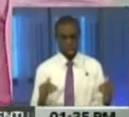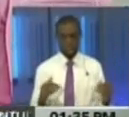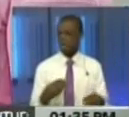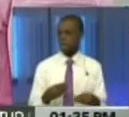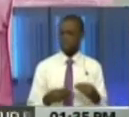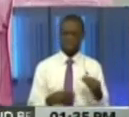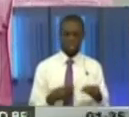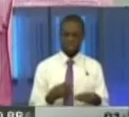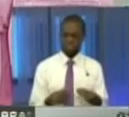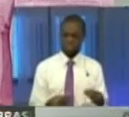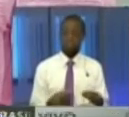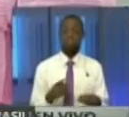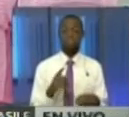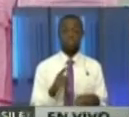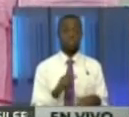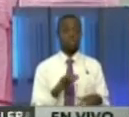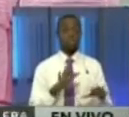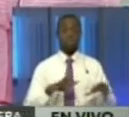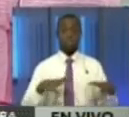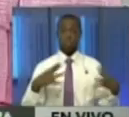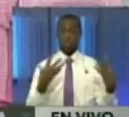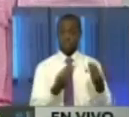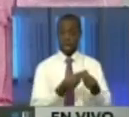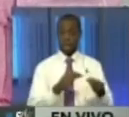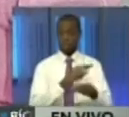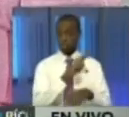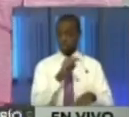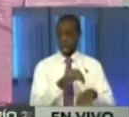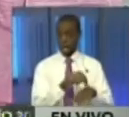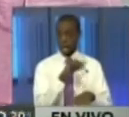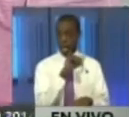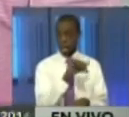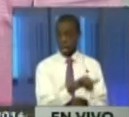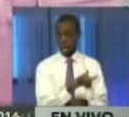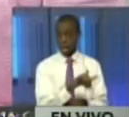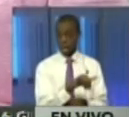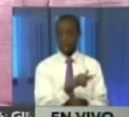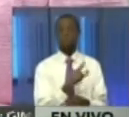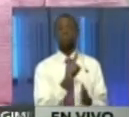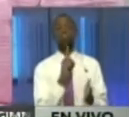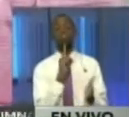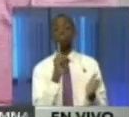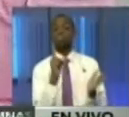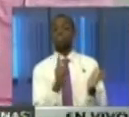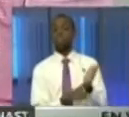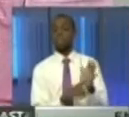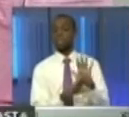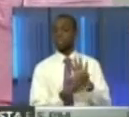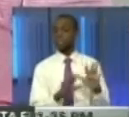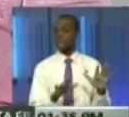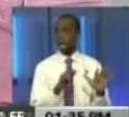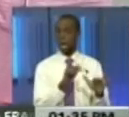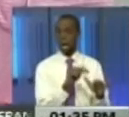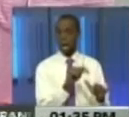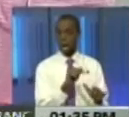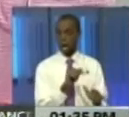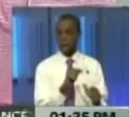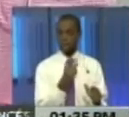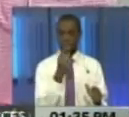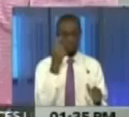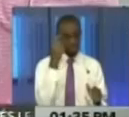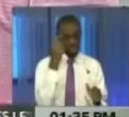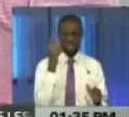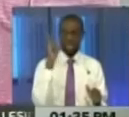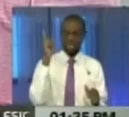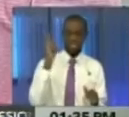una vez que la Junta Nacional Electoral, cumplidos los requisitos del 24, que